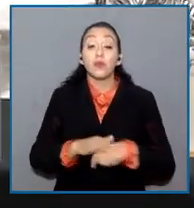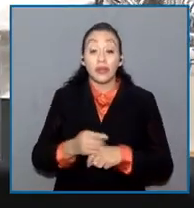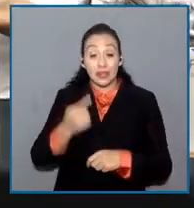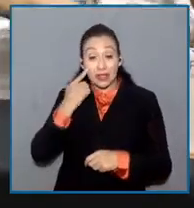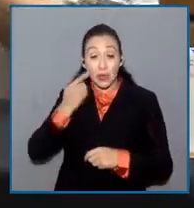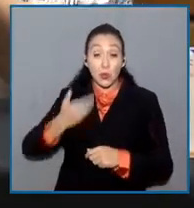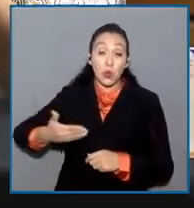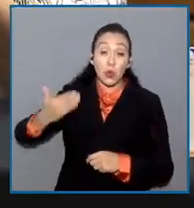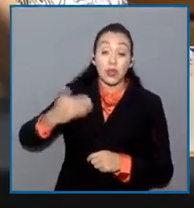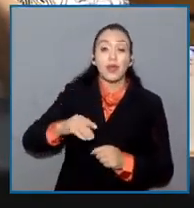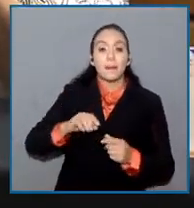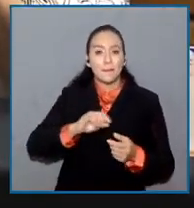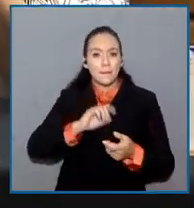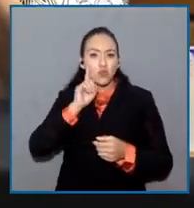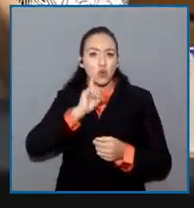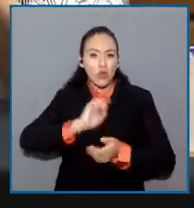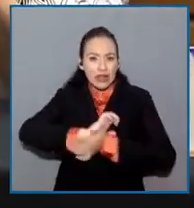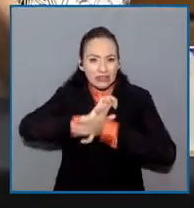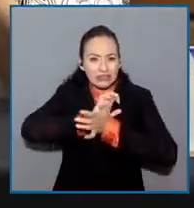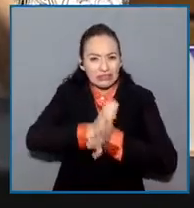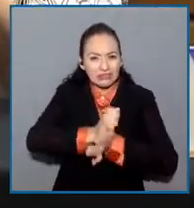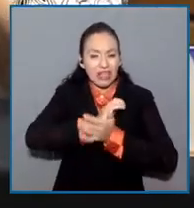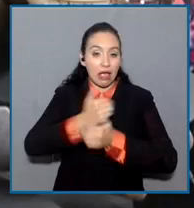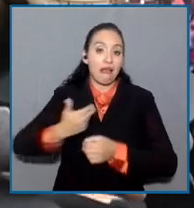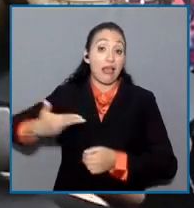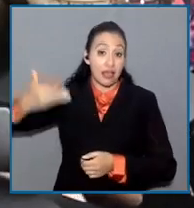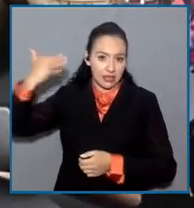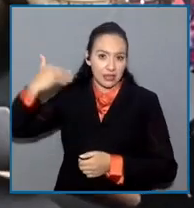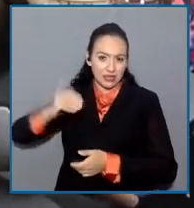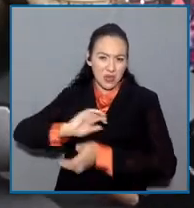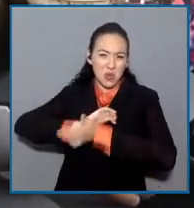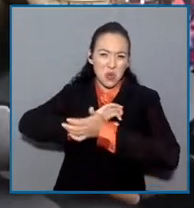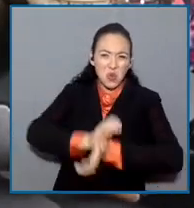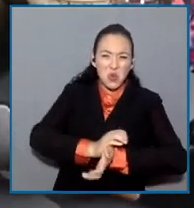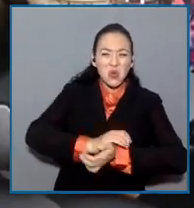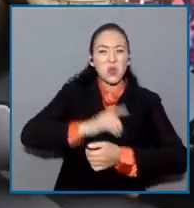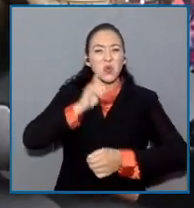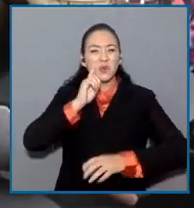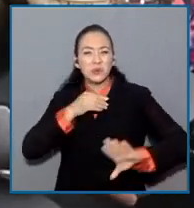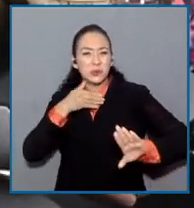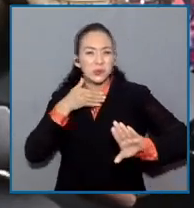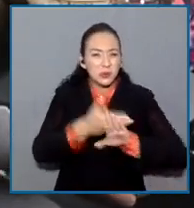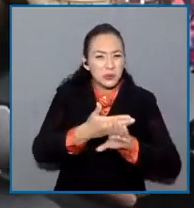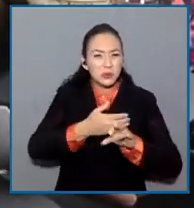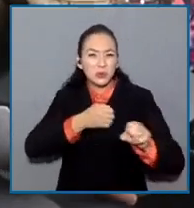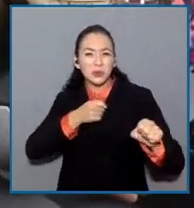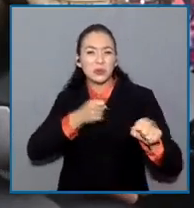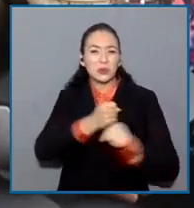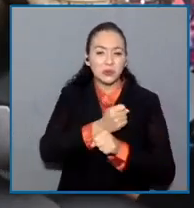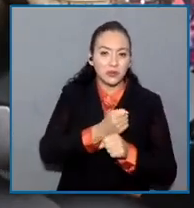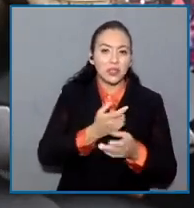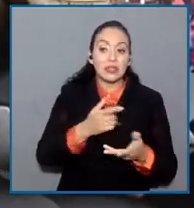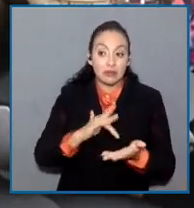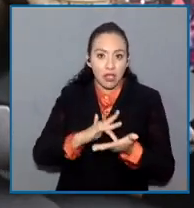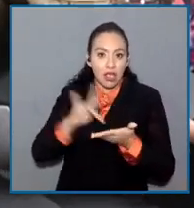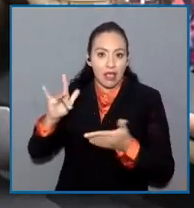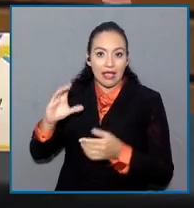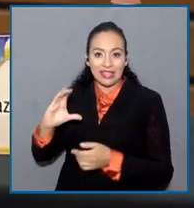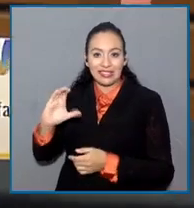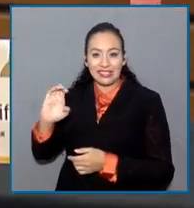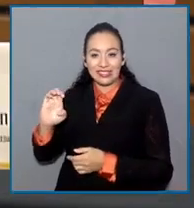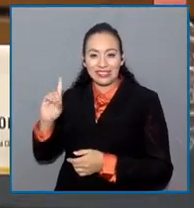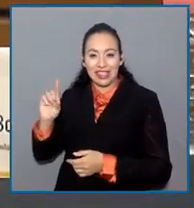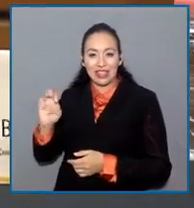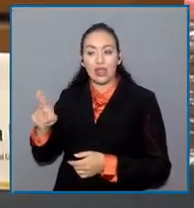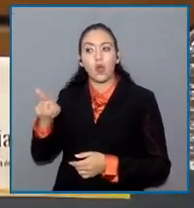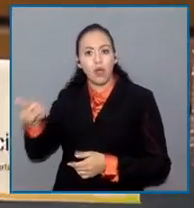Leticia Bonifaz, quien desde su visión señaló cómo se impactan los avances logrados para garantizar los derechos de las mujeres en el acceso